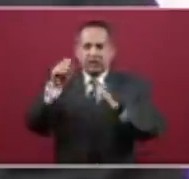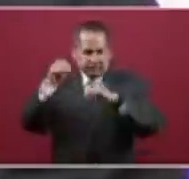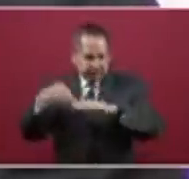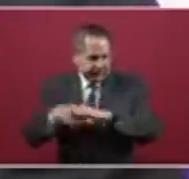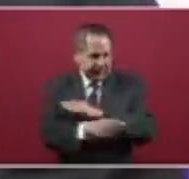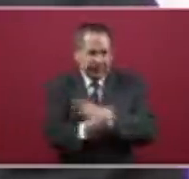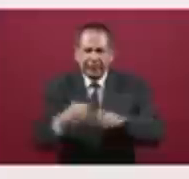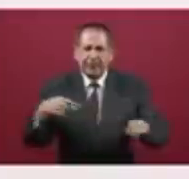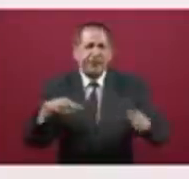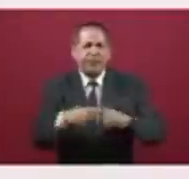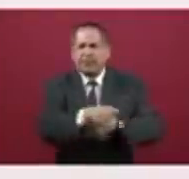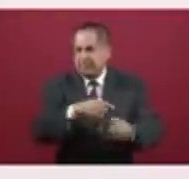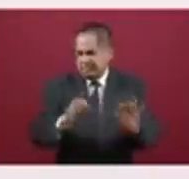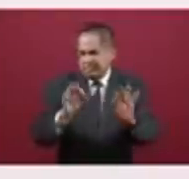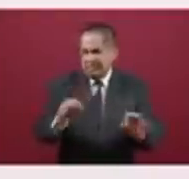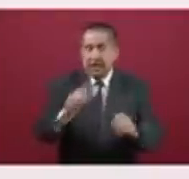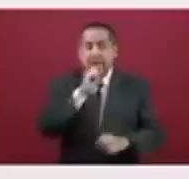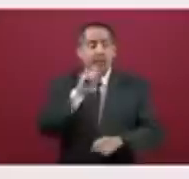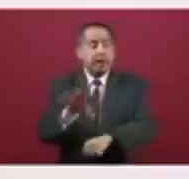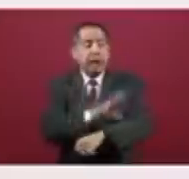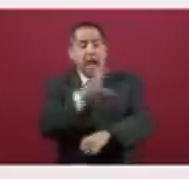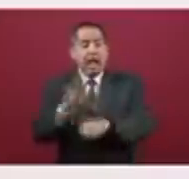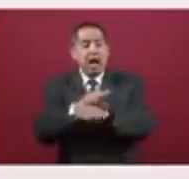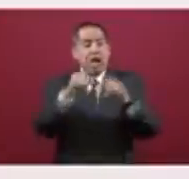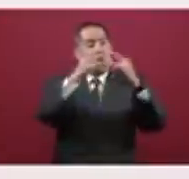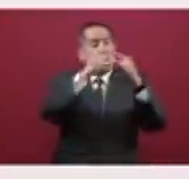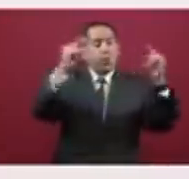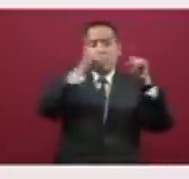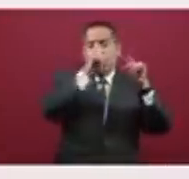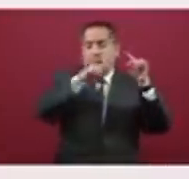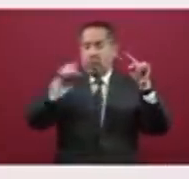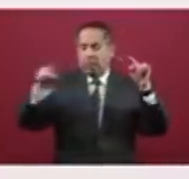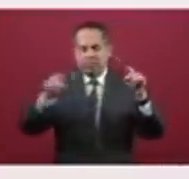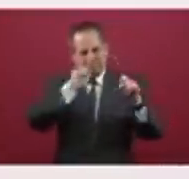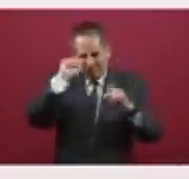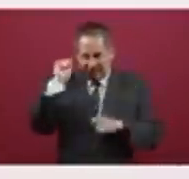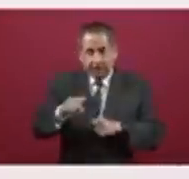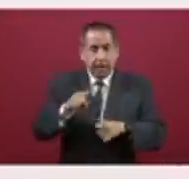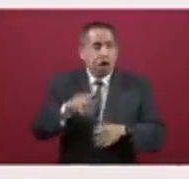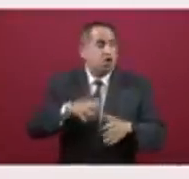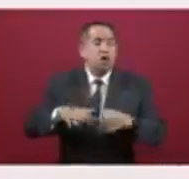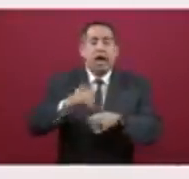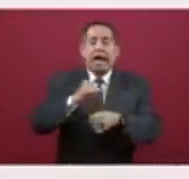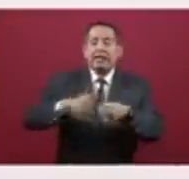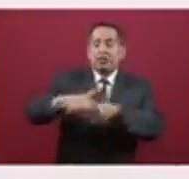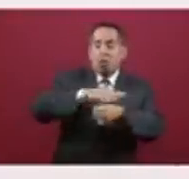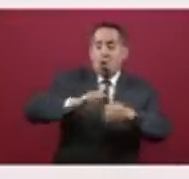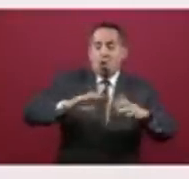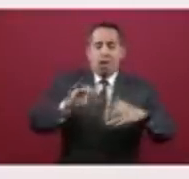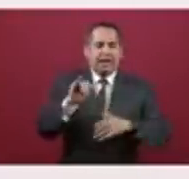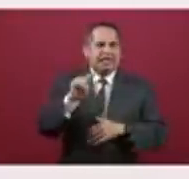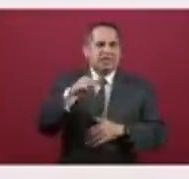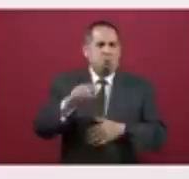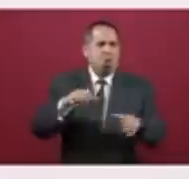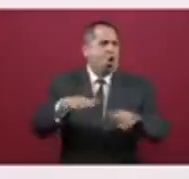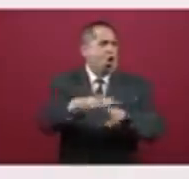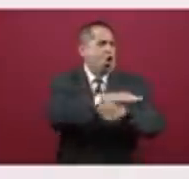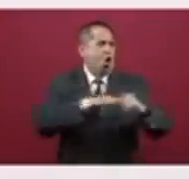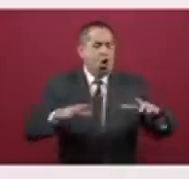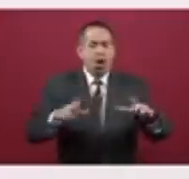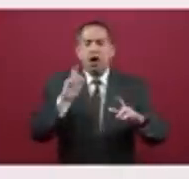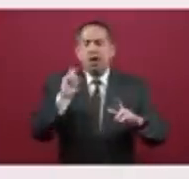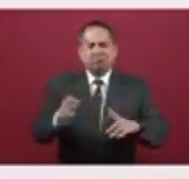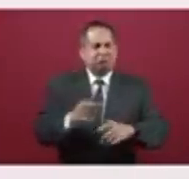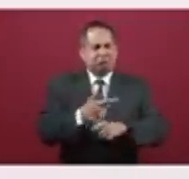y a ello debe agregarse que todo el ismo se convertirá en zona libre